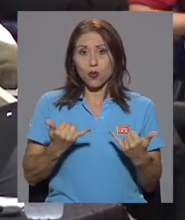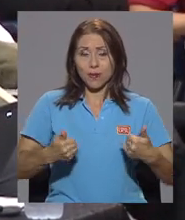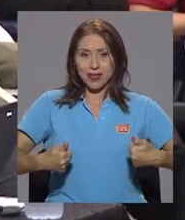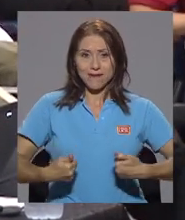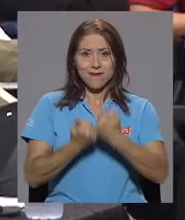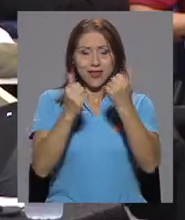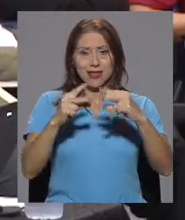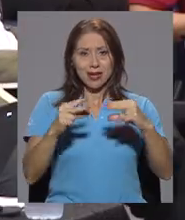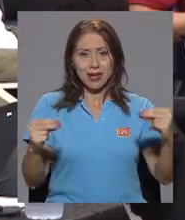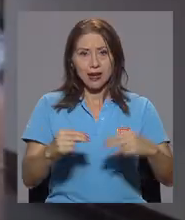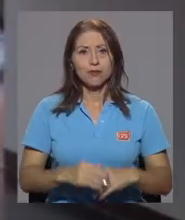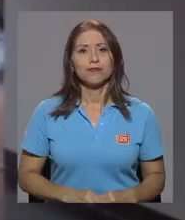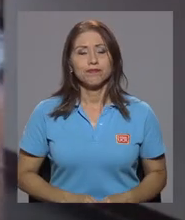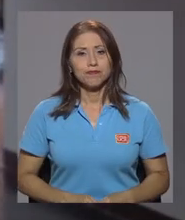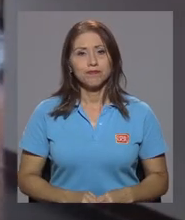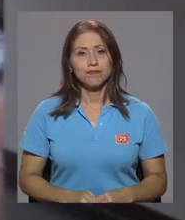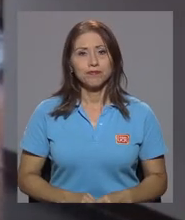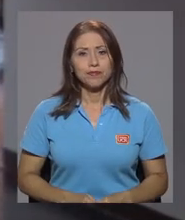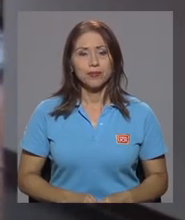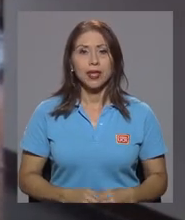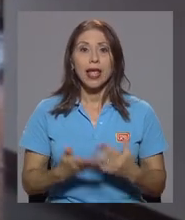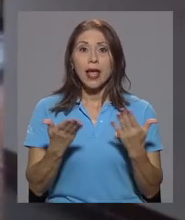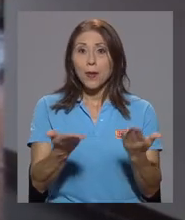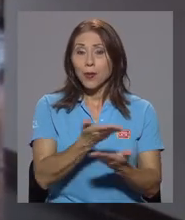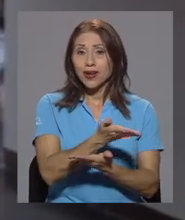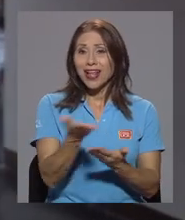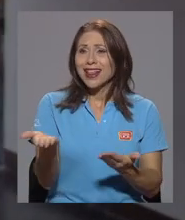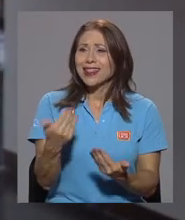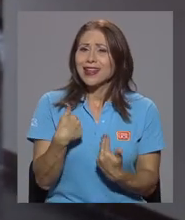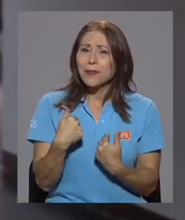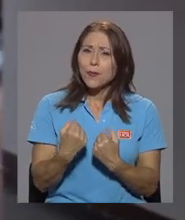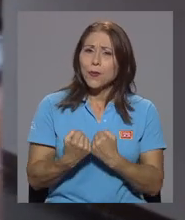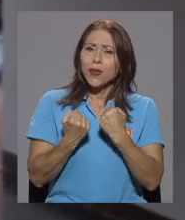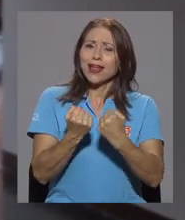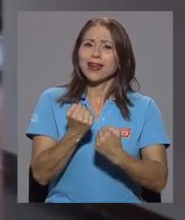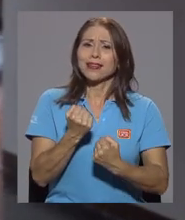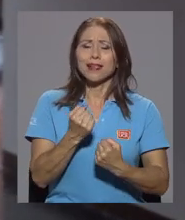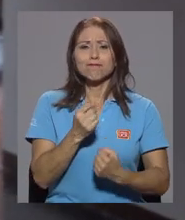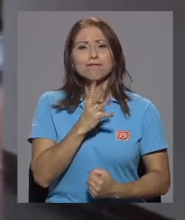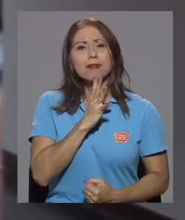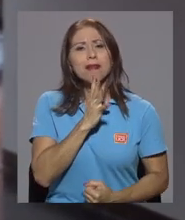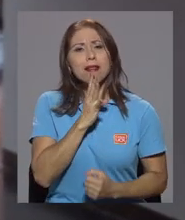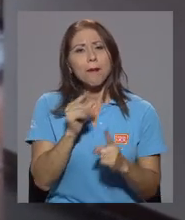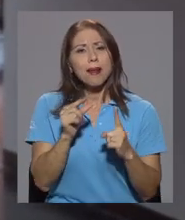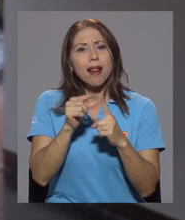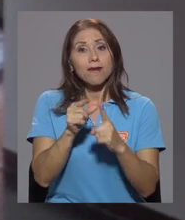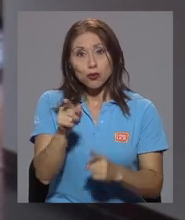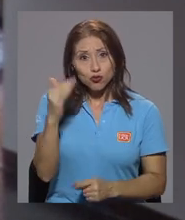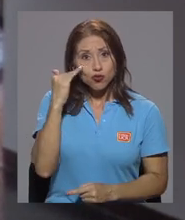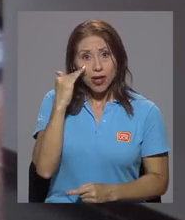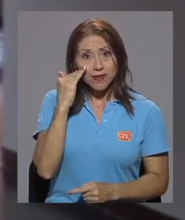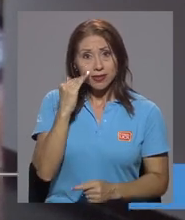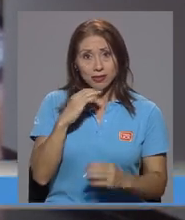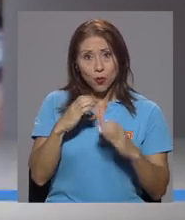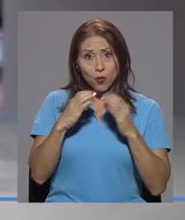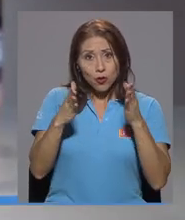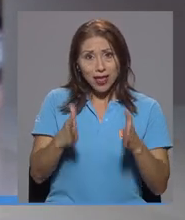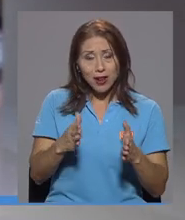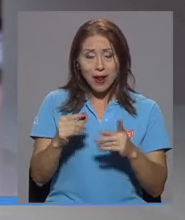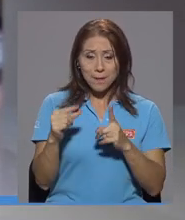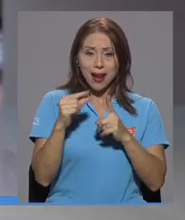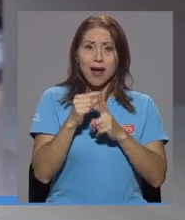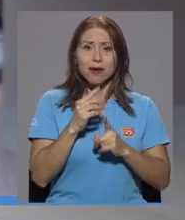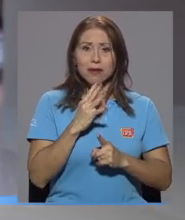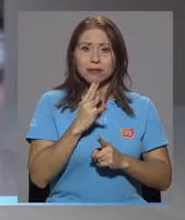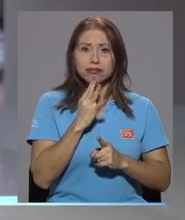nicaragua y que quede en el poder de la palabra tú sabes como comunicadora que la palabra es la que construye la